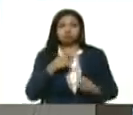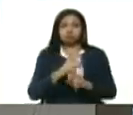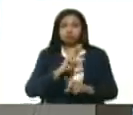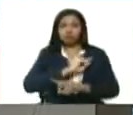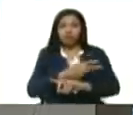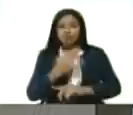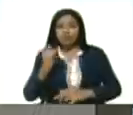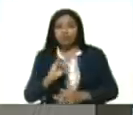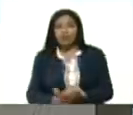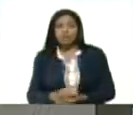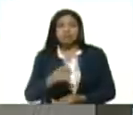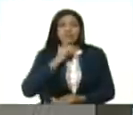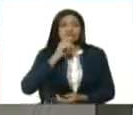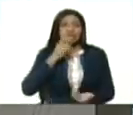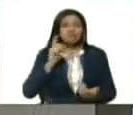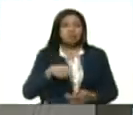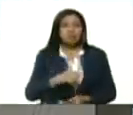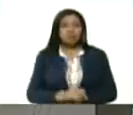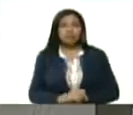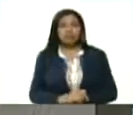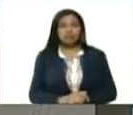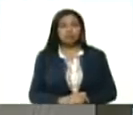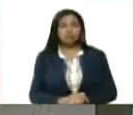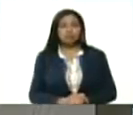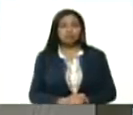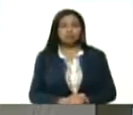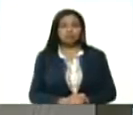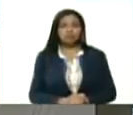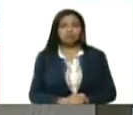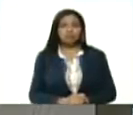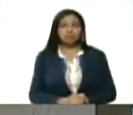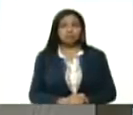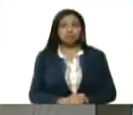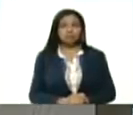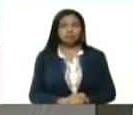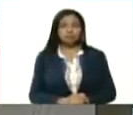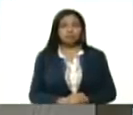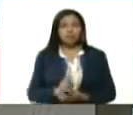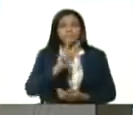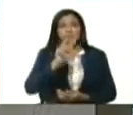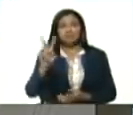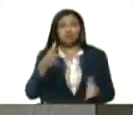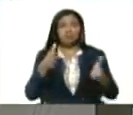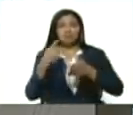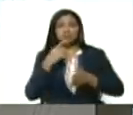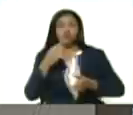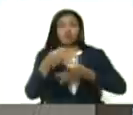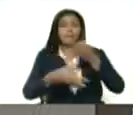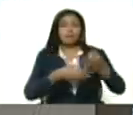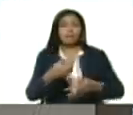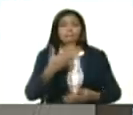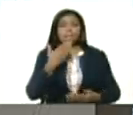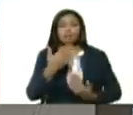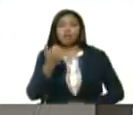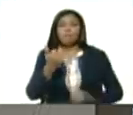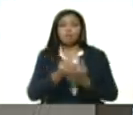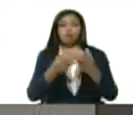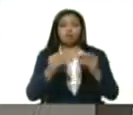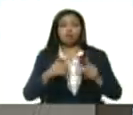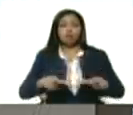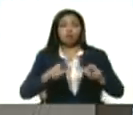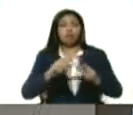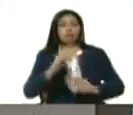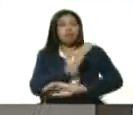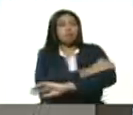amenazante, tan difícil, tan crítica. El 22 de marzo dijo, pido el apoyo de todos los sectores de